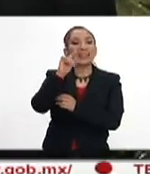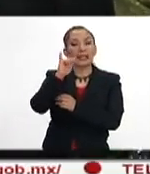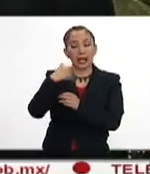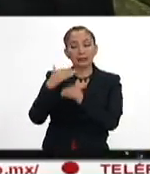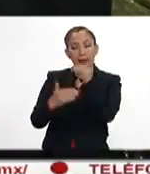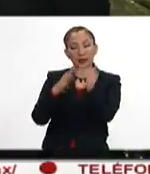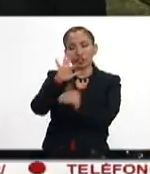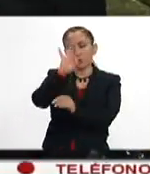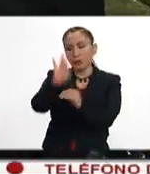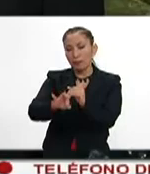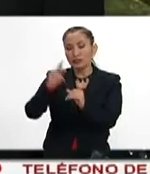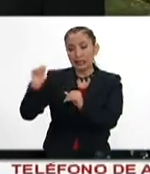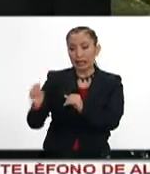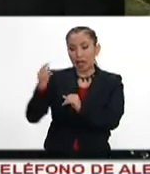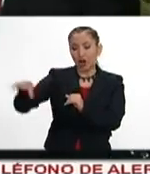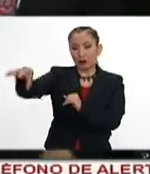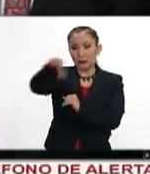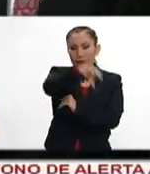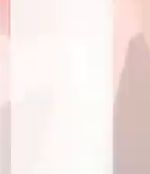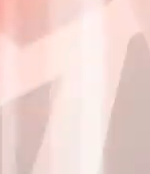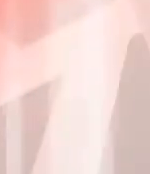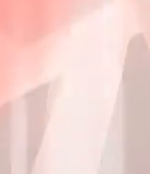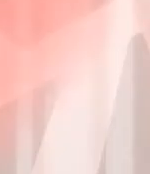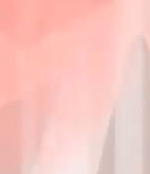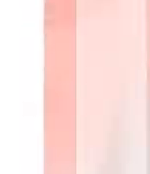de 50% en los tecnológicos.